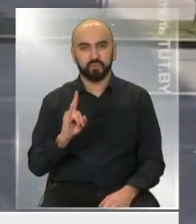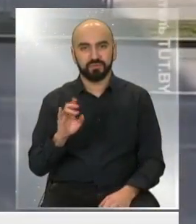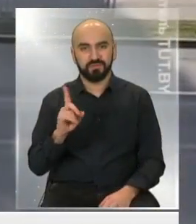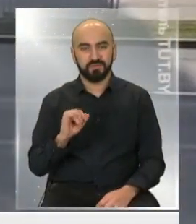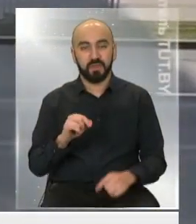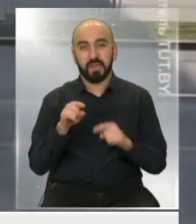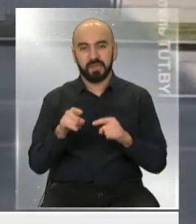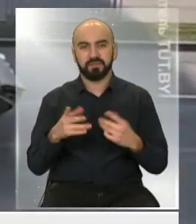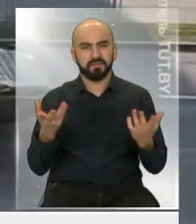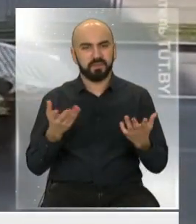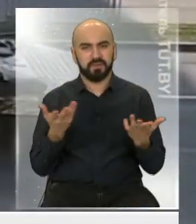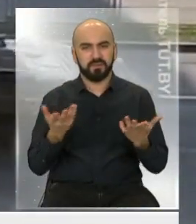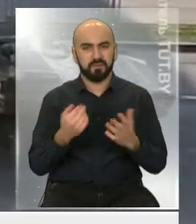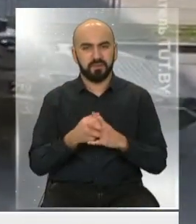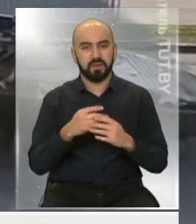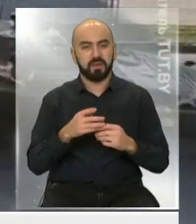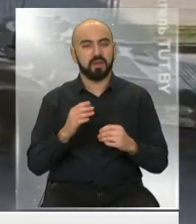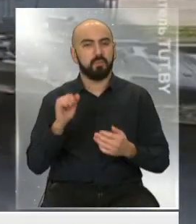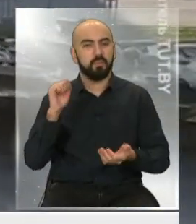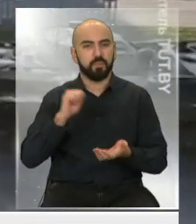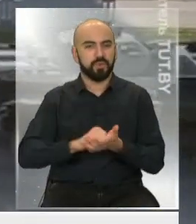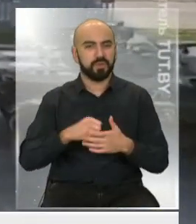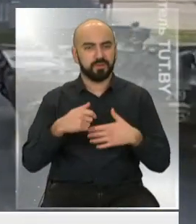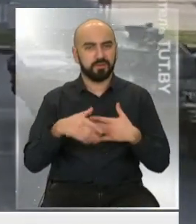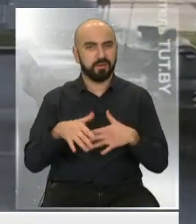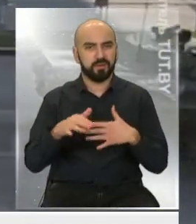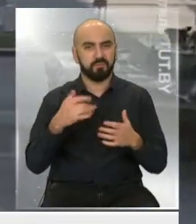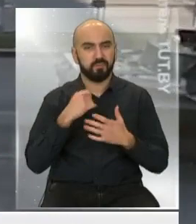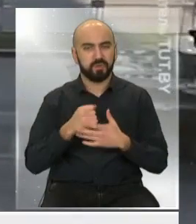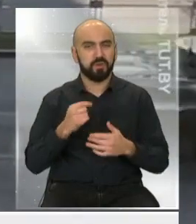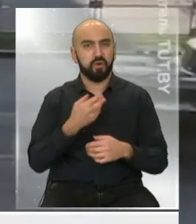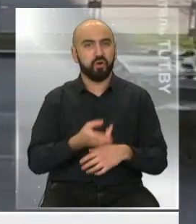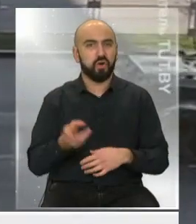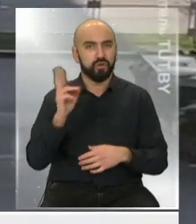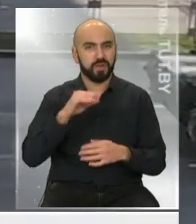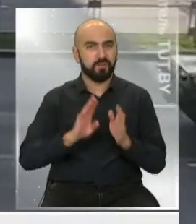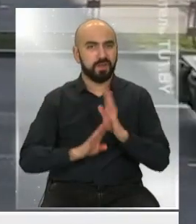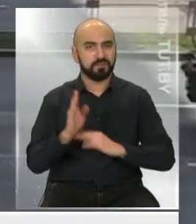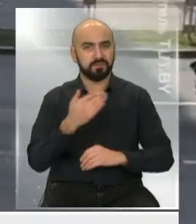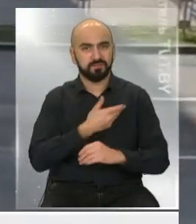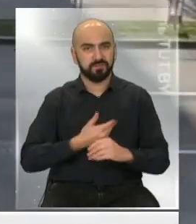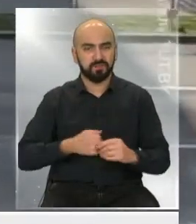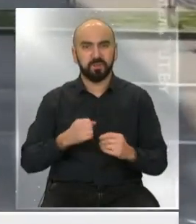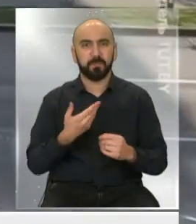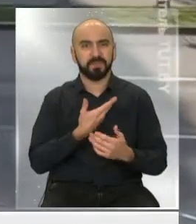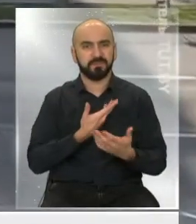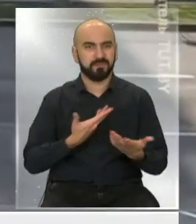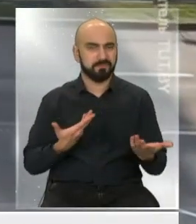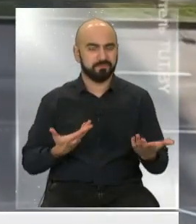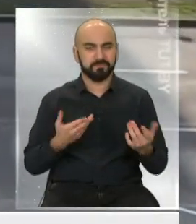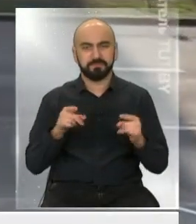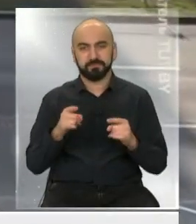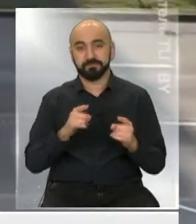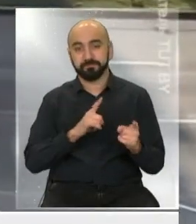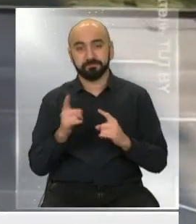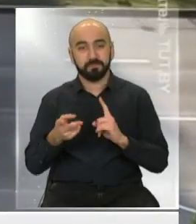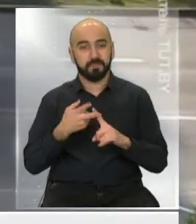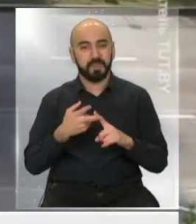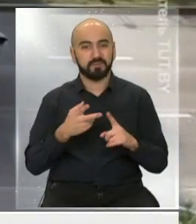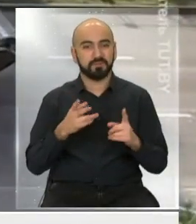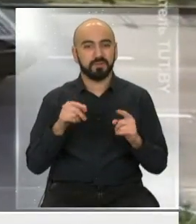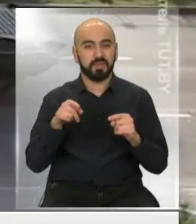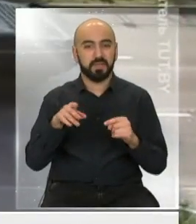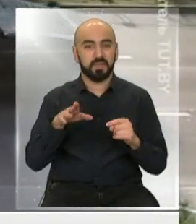para protestar contra la reelección del presidente Alexander Lukashenko y la represión policial que se vive en ese